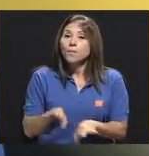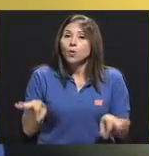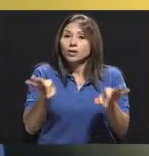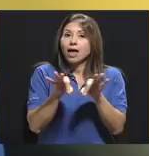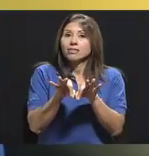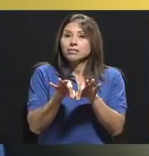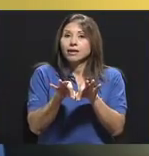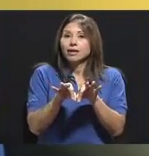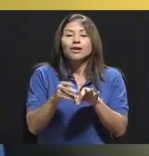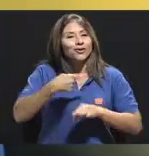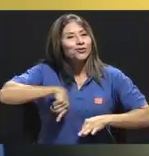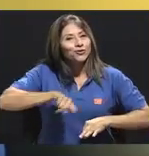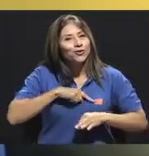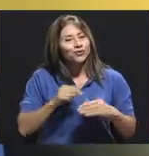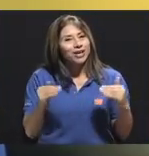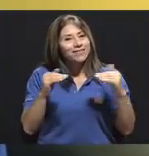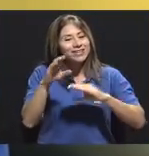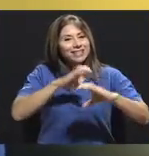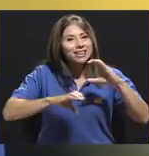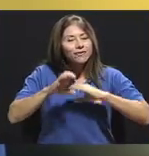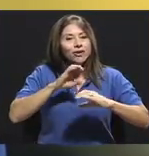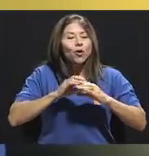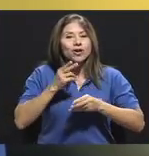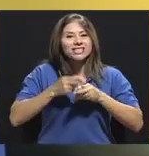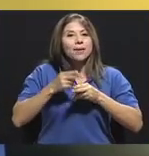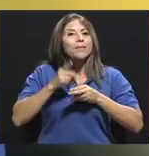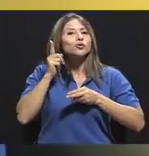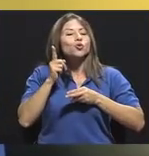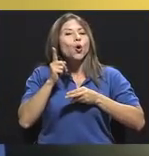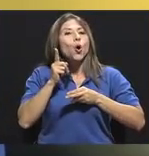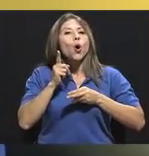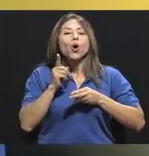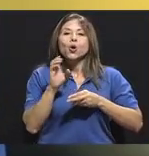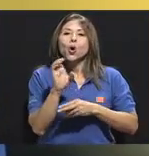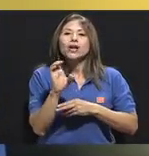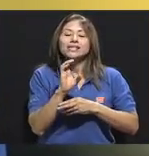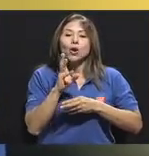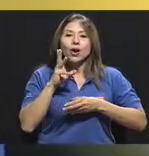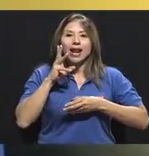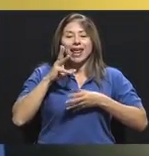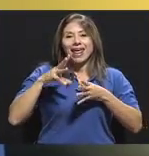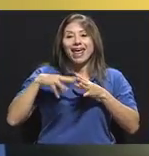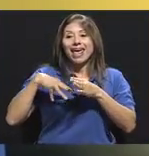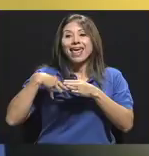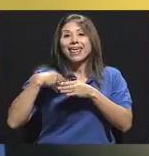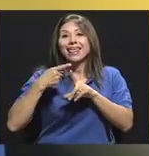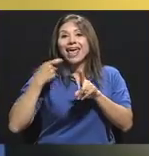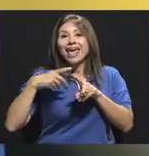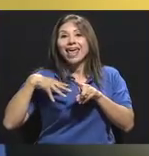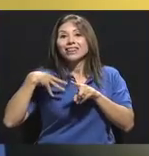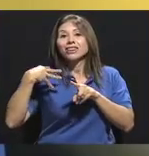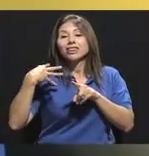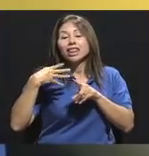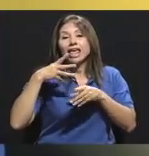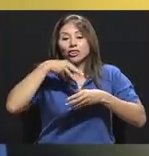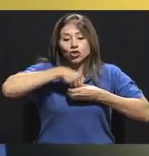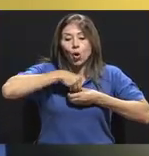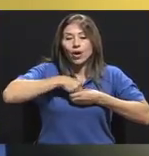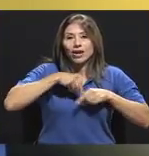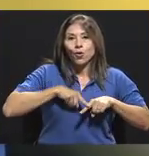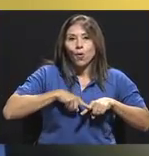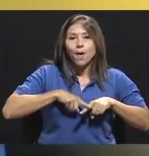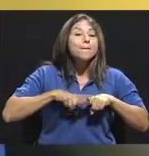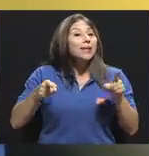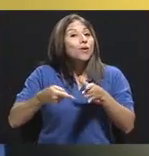llamamos científicamente el colesterol endógeno pero el cuerpo humano produce cierta cantidad de colesterol el problema viene que es que a veces comemos también mucho